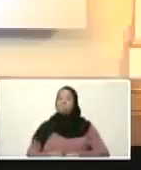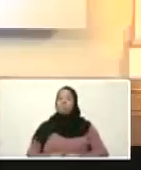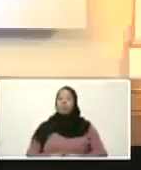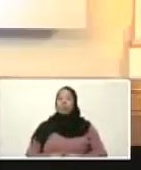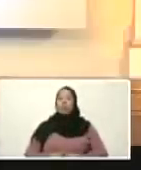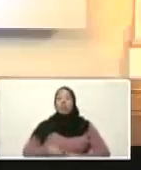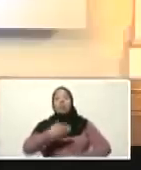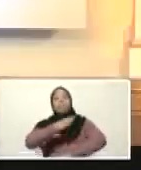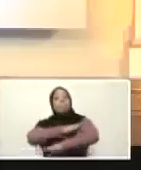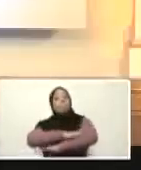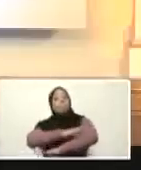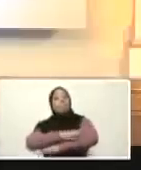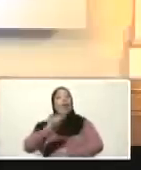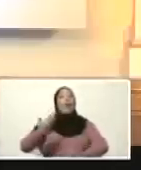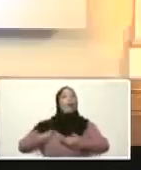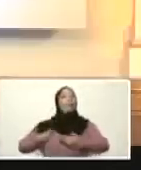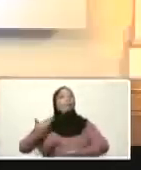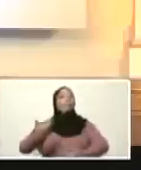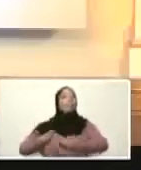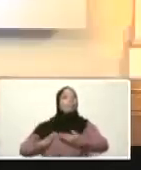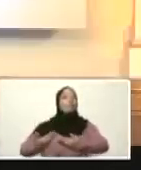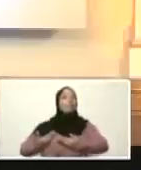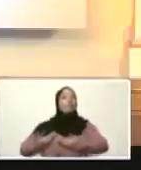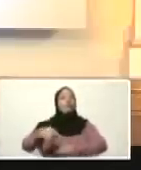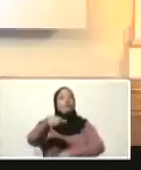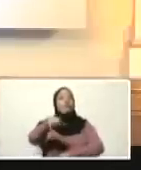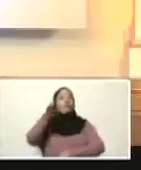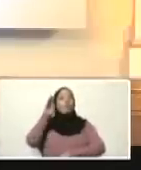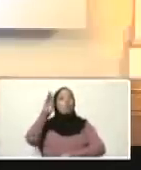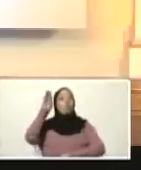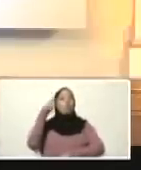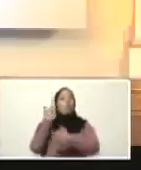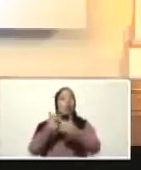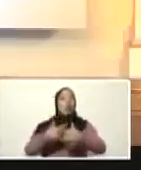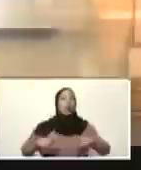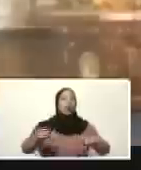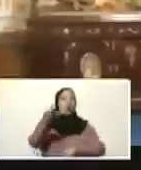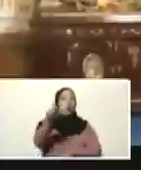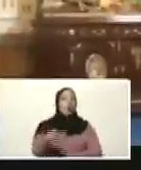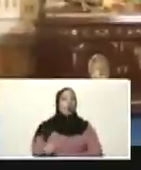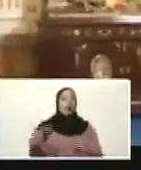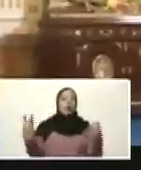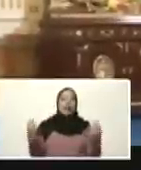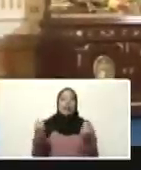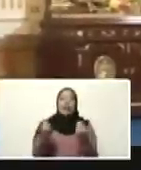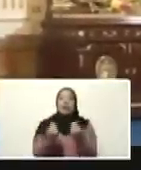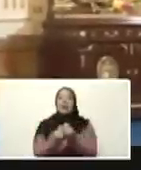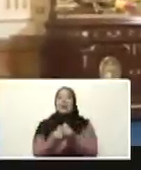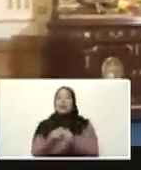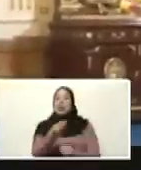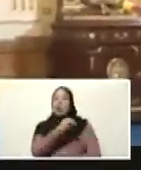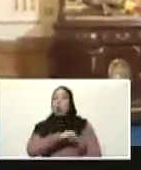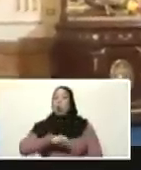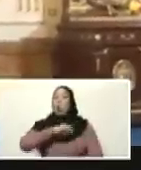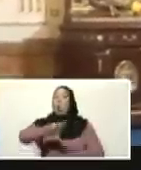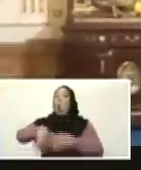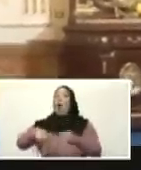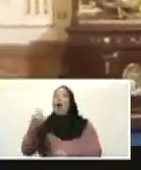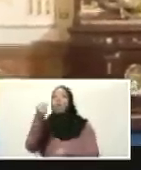ética y moralmente a quienes hemos tomado el destino de los libertadores desde cualquier trinchera de